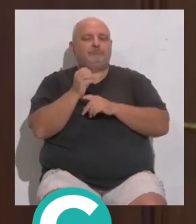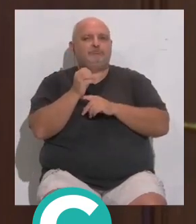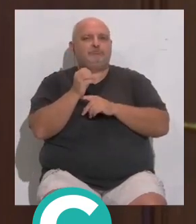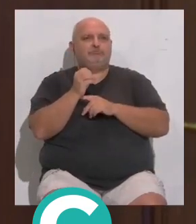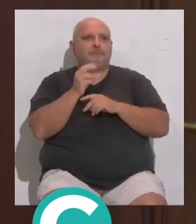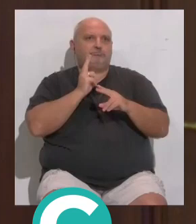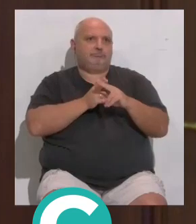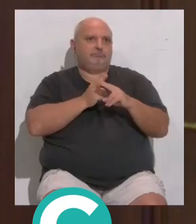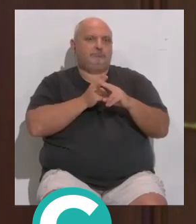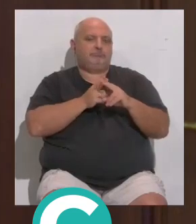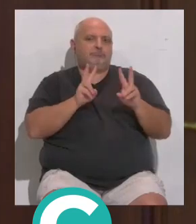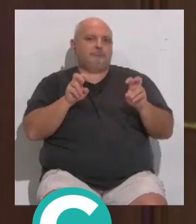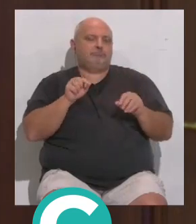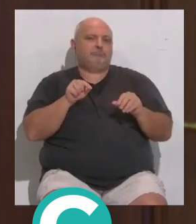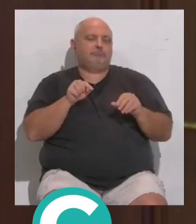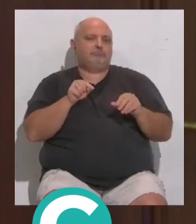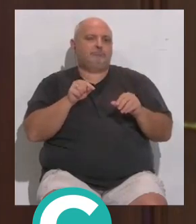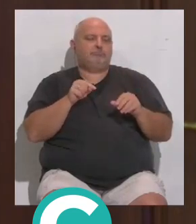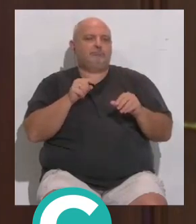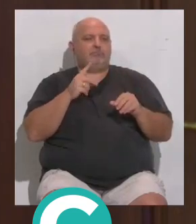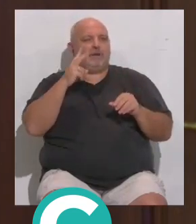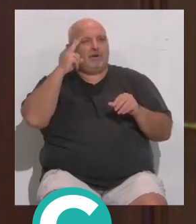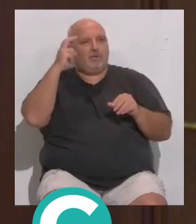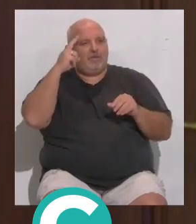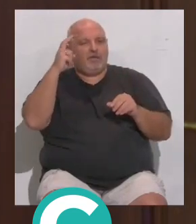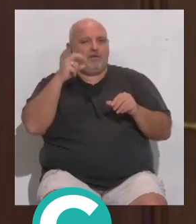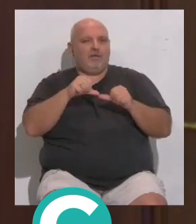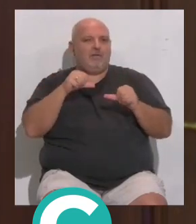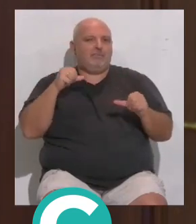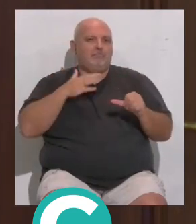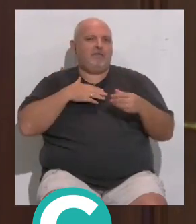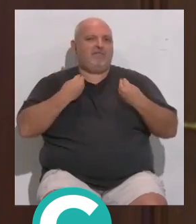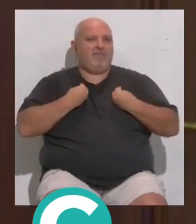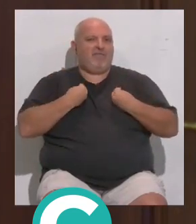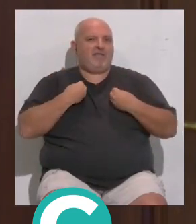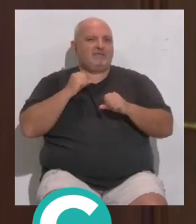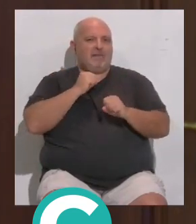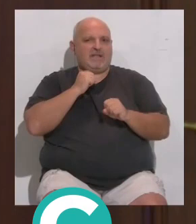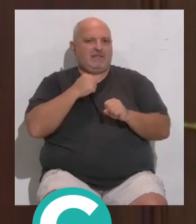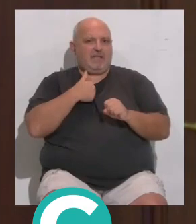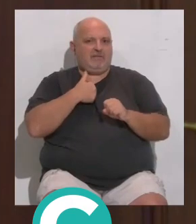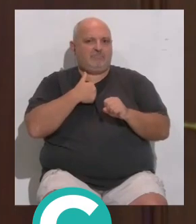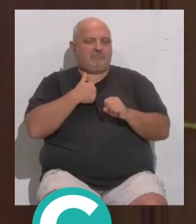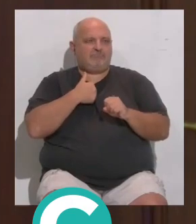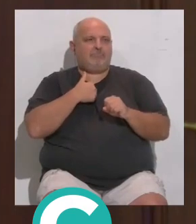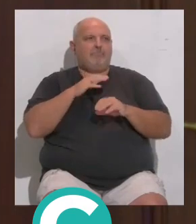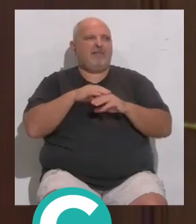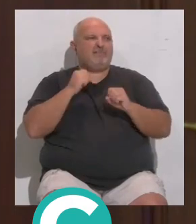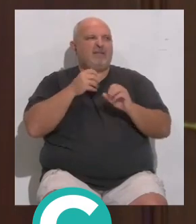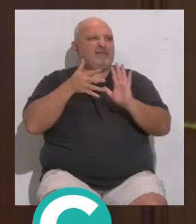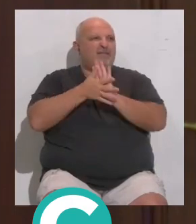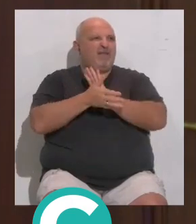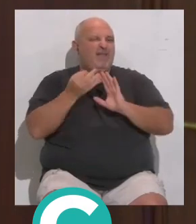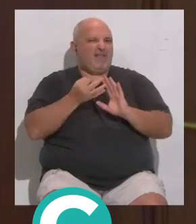si se llama así, pues simplemente recordando cómo ha sido mi vida en Semana Santa, qué supone para mí la Semana